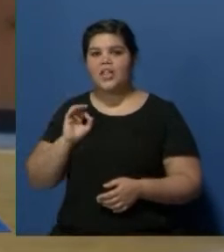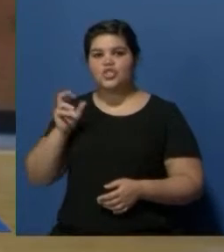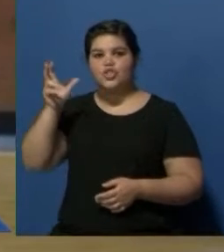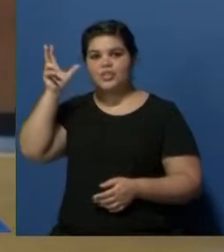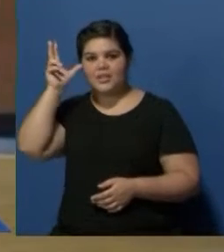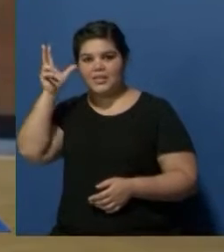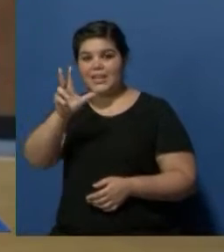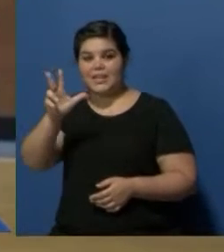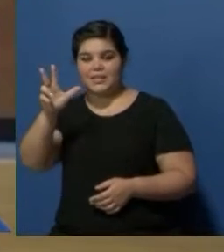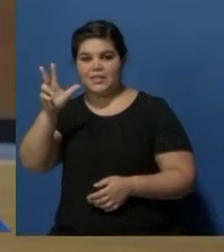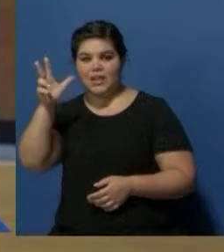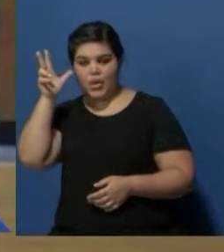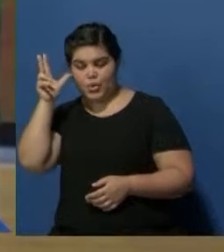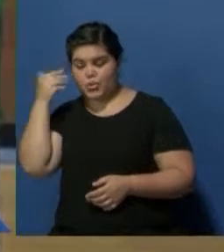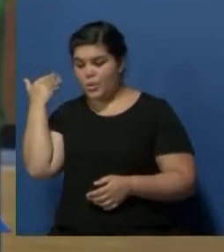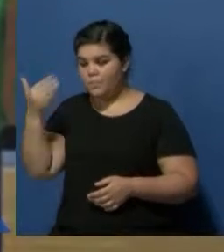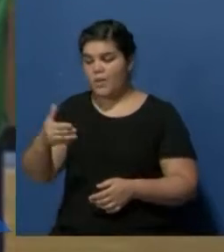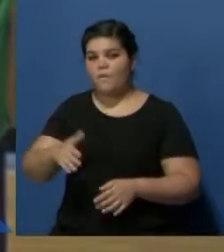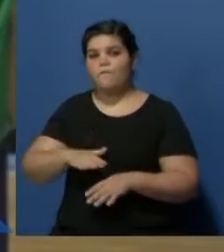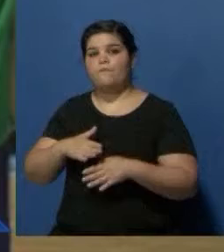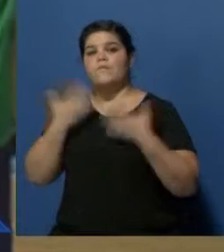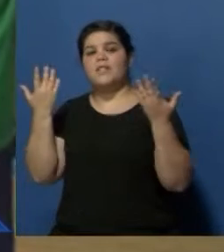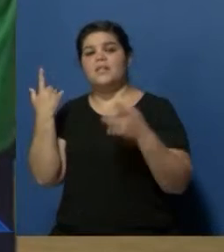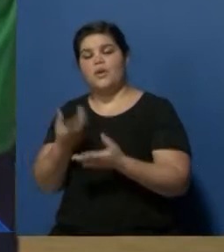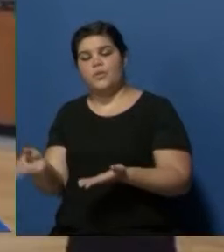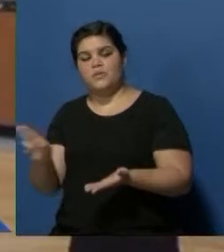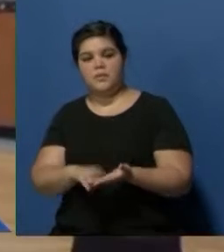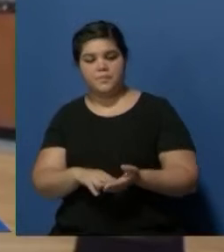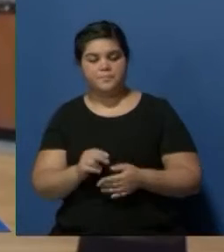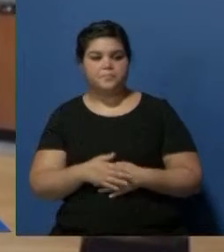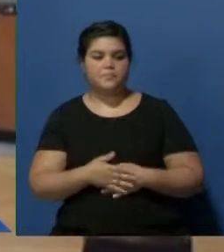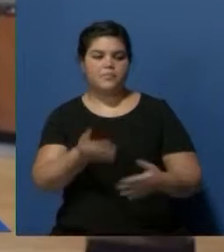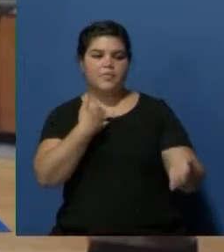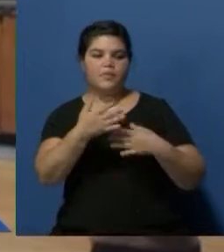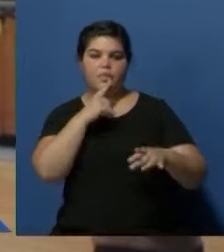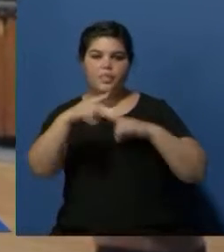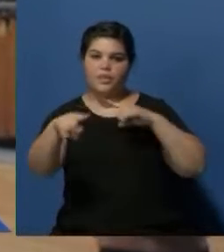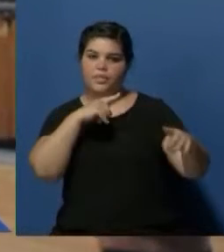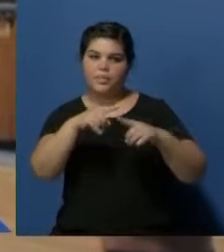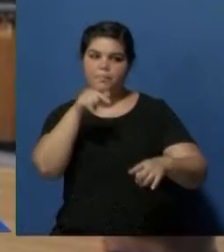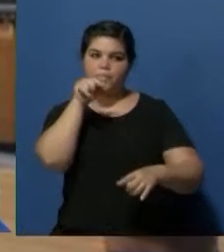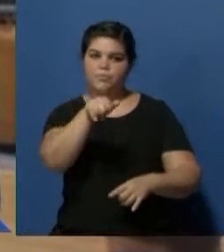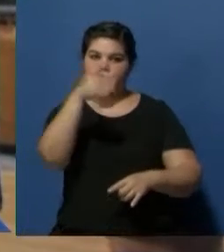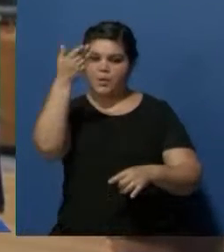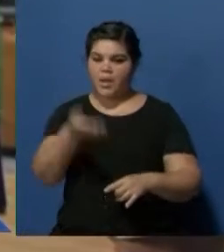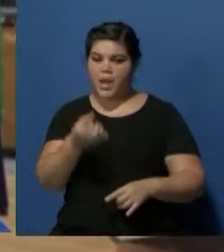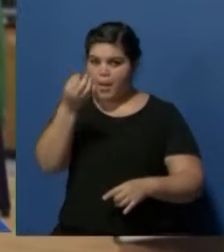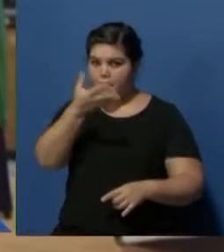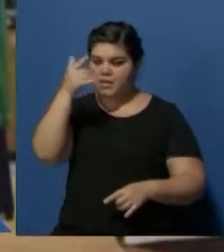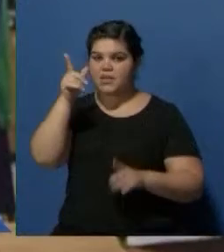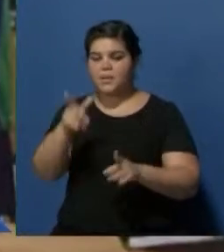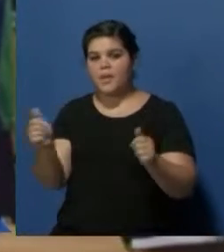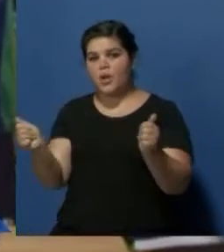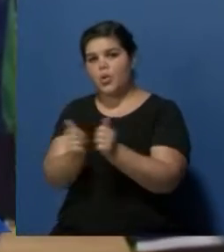después, pudimos festejar. Vos sabés que hablando con el técnico, con Daniel Di César, me decía de tu caso particular y el de